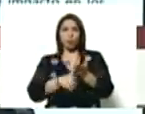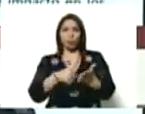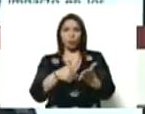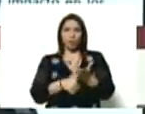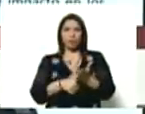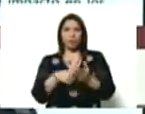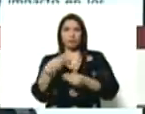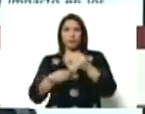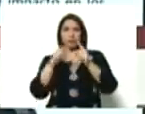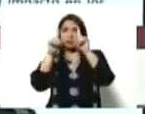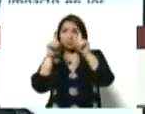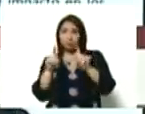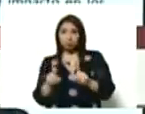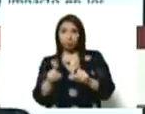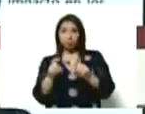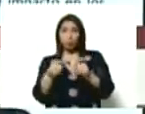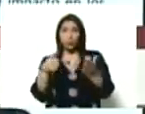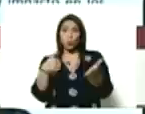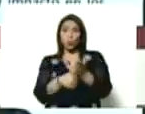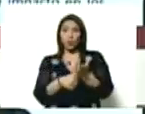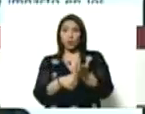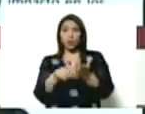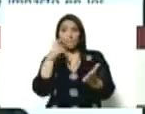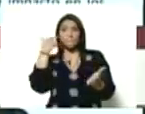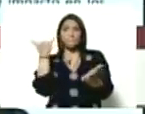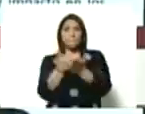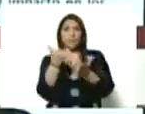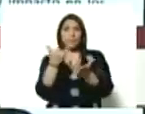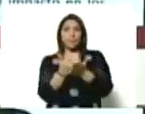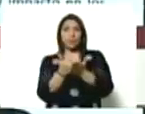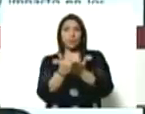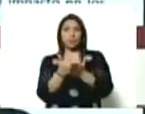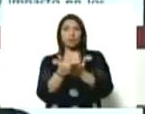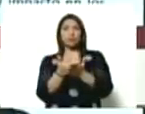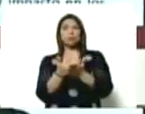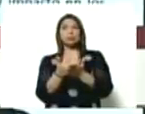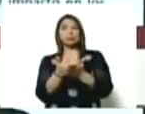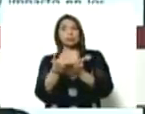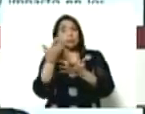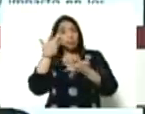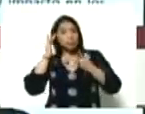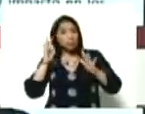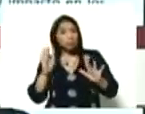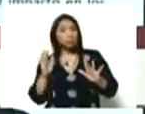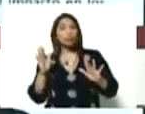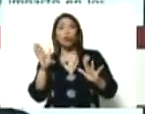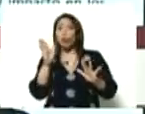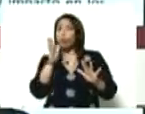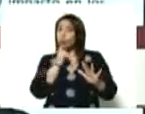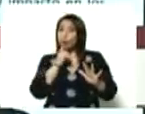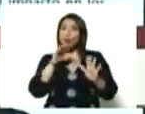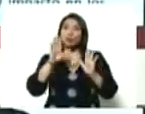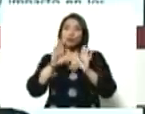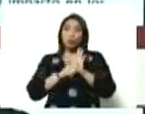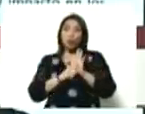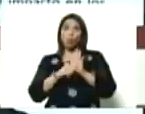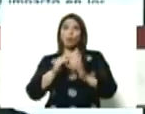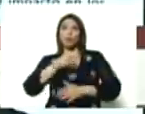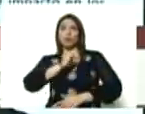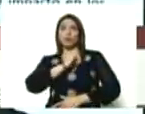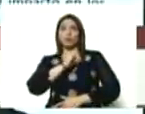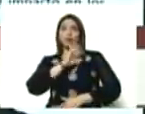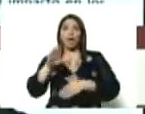de las huellas para verificar si hubo o no hubo usurpación de identidad. Hasta los momentos en nuestro historial,